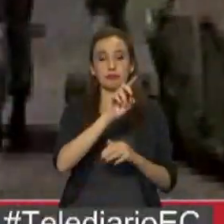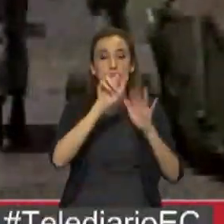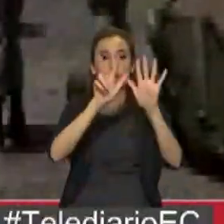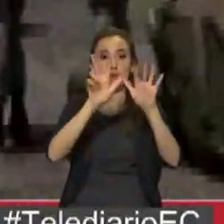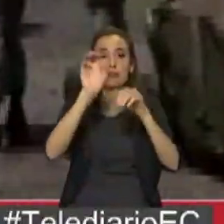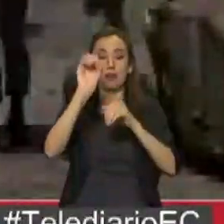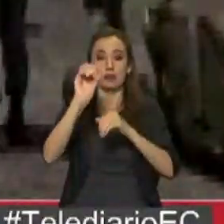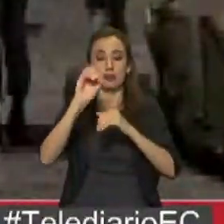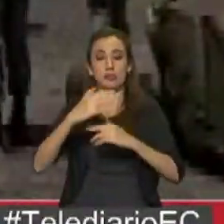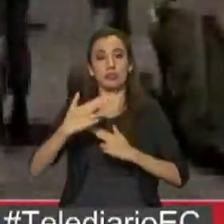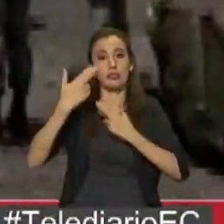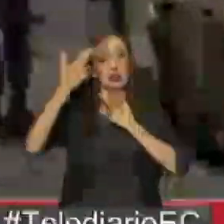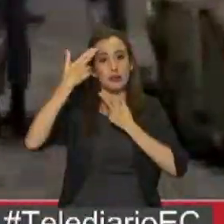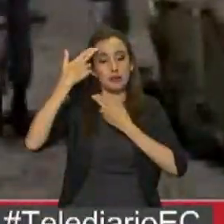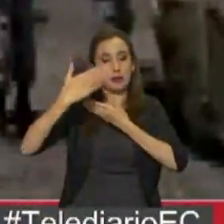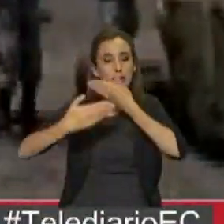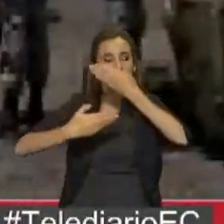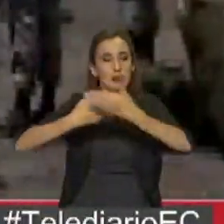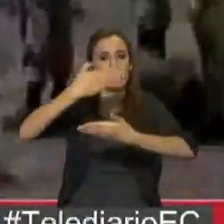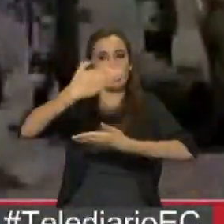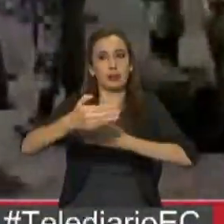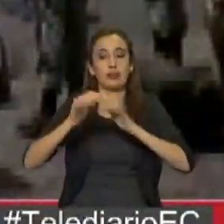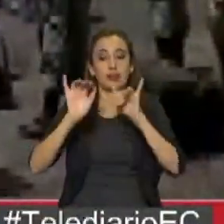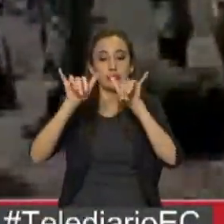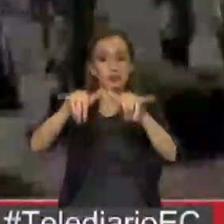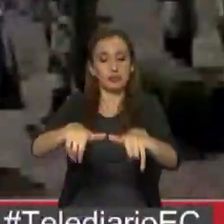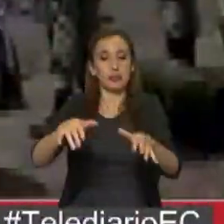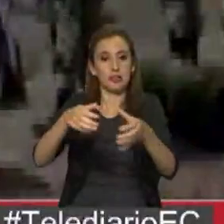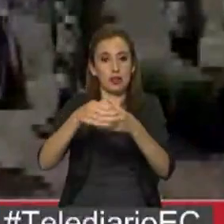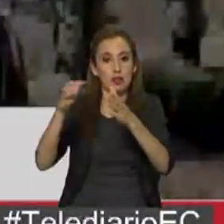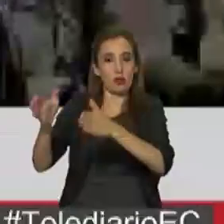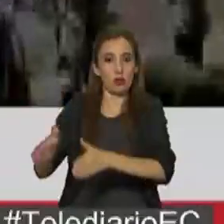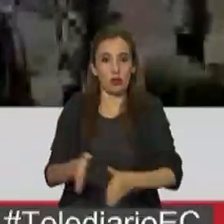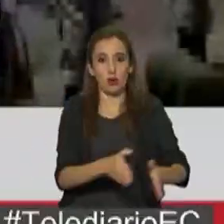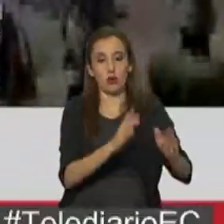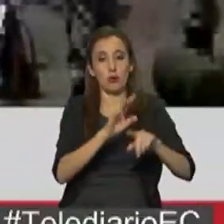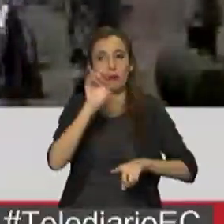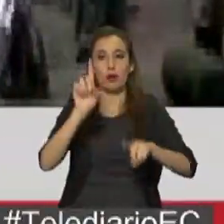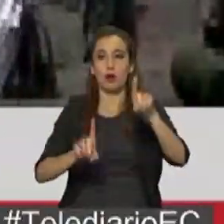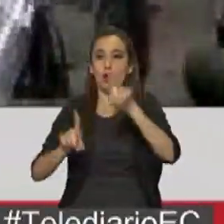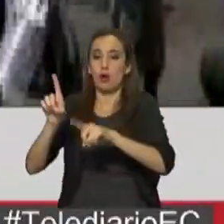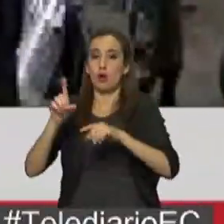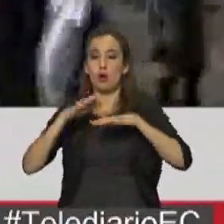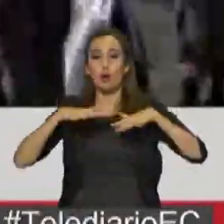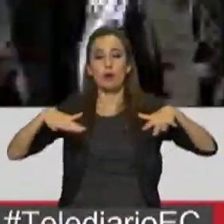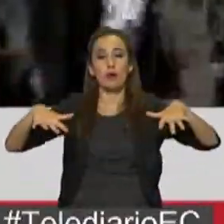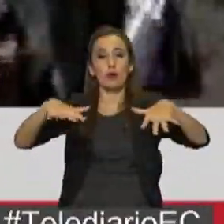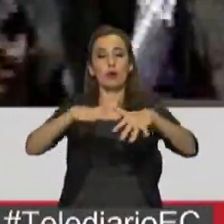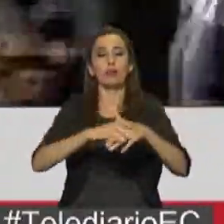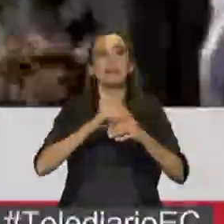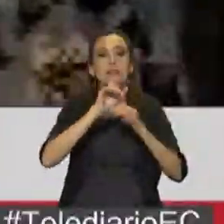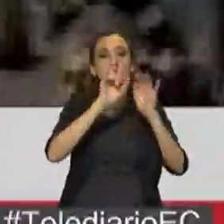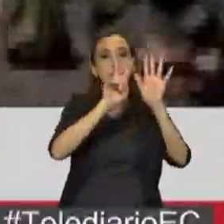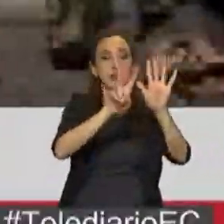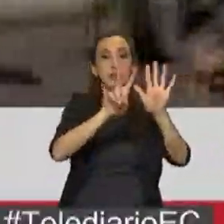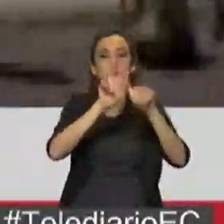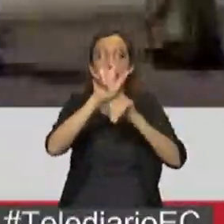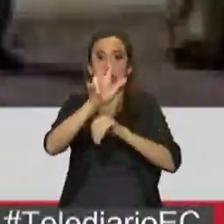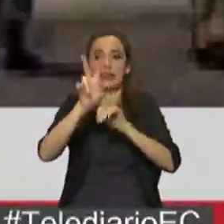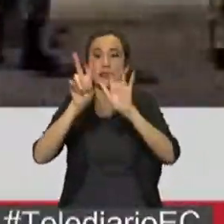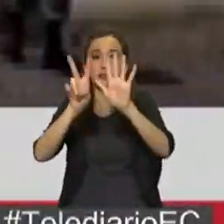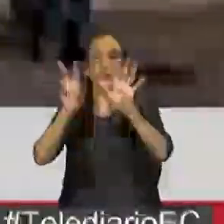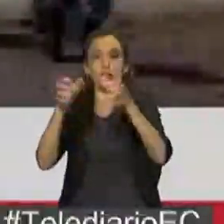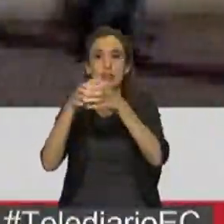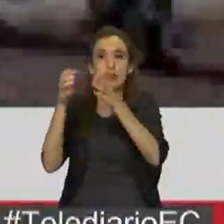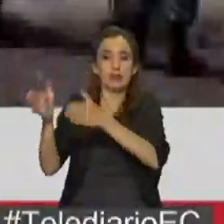y 50 policías arribaron a la base aérea simón bolívar de guayaquil en un avión boeing 737 y un avión casa